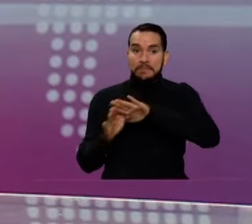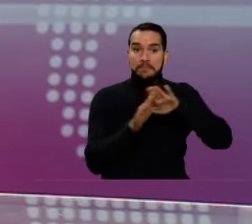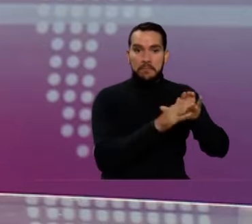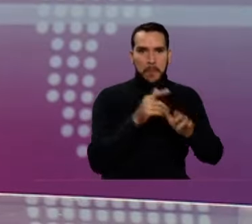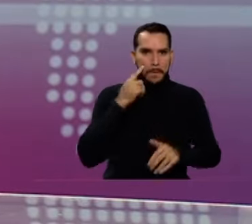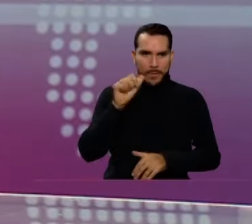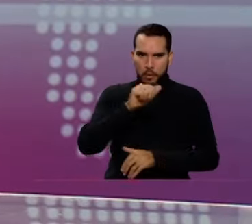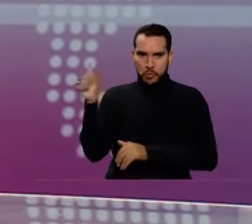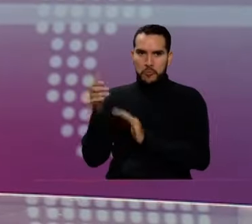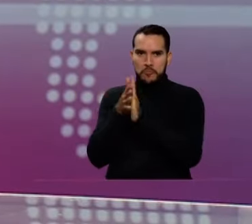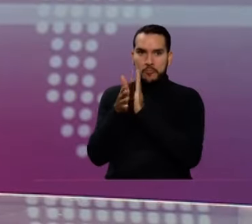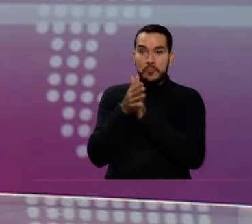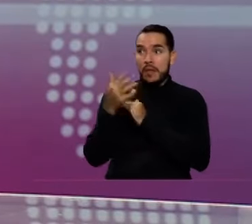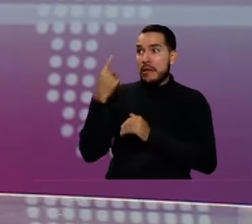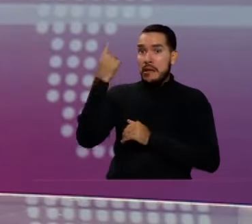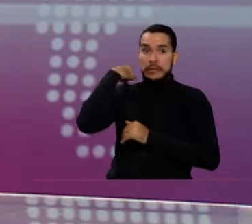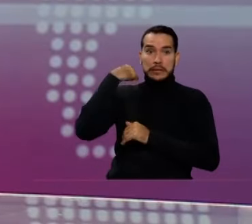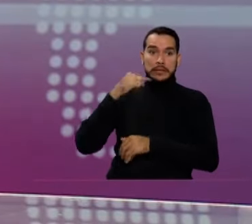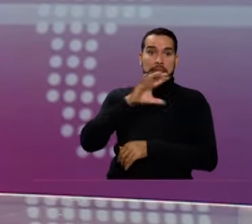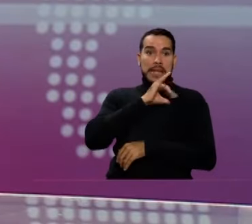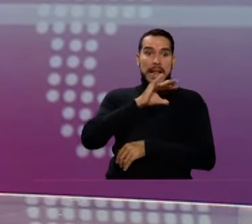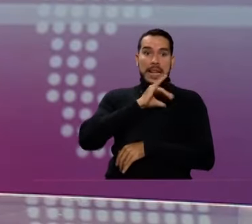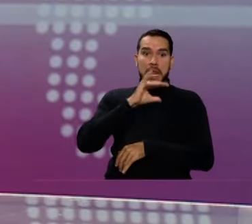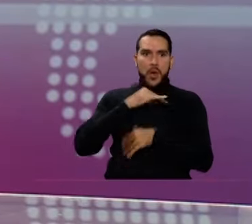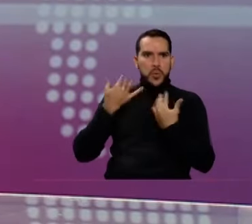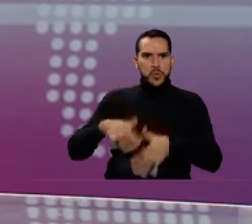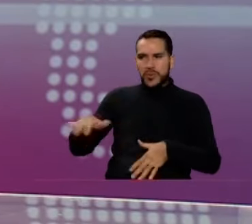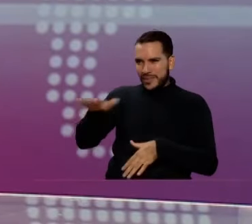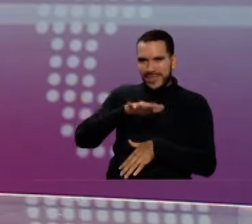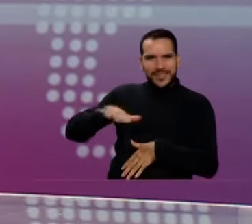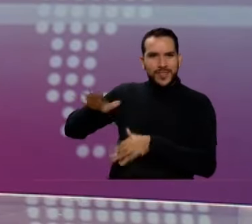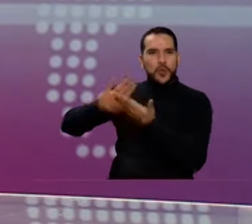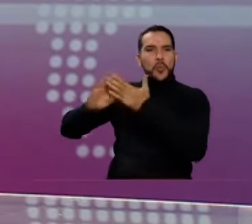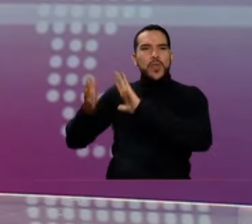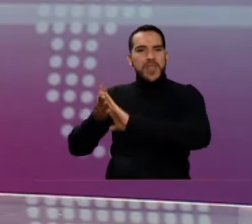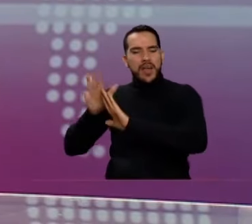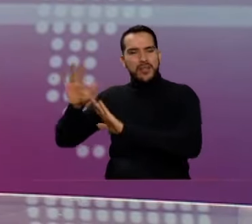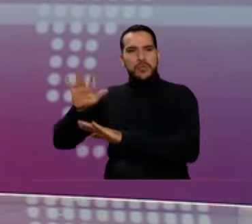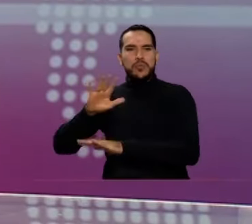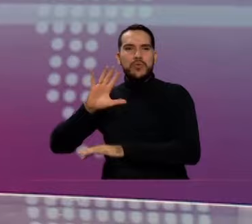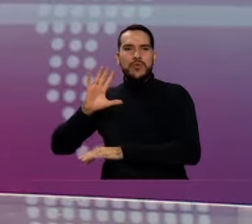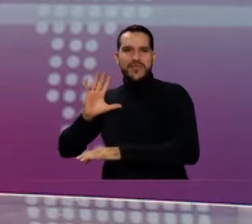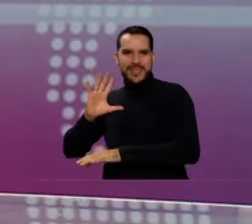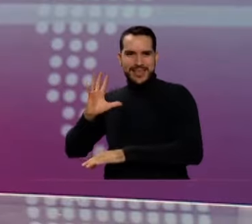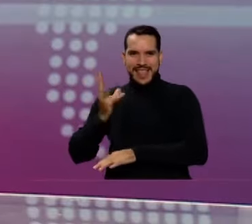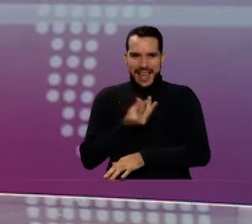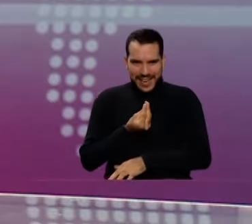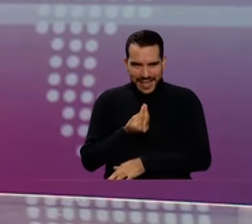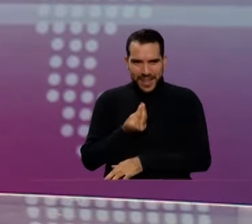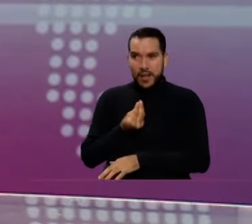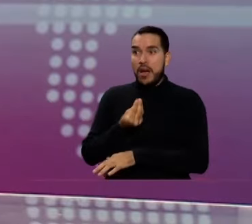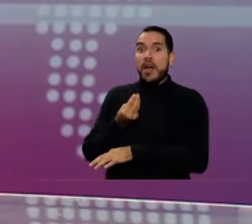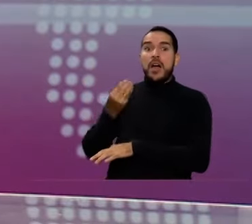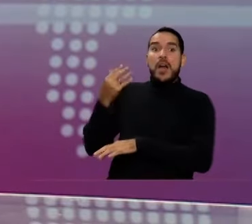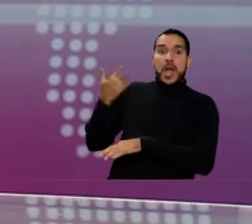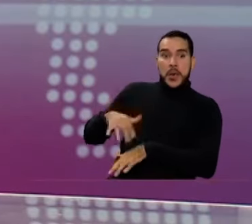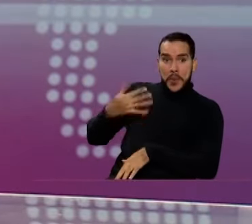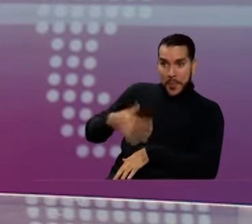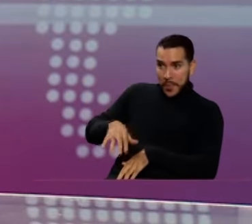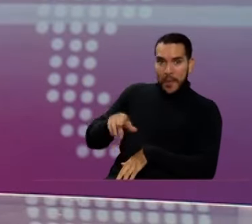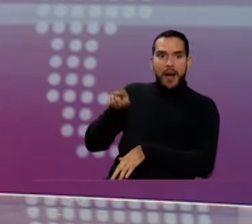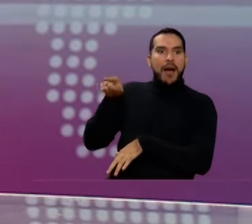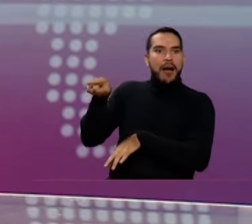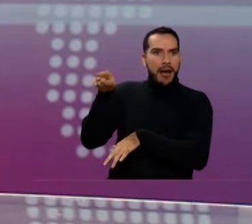se registró un hecho histórico para la comunidad transgénero, pues Colombia se convirtió en el primer país del sistema interamericano de